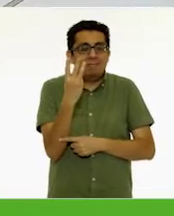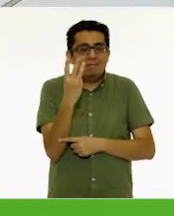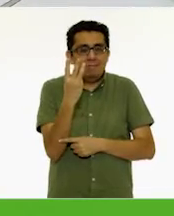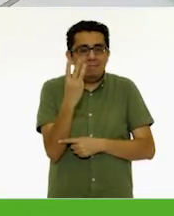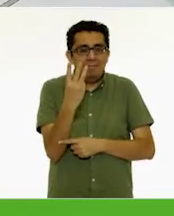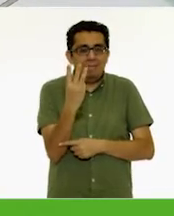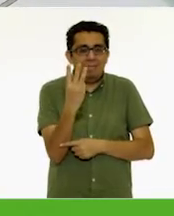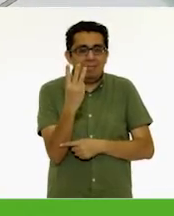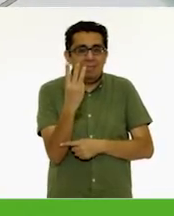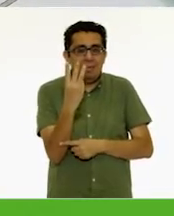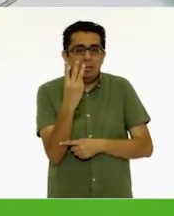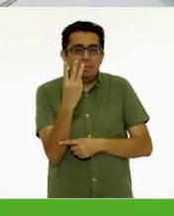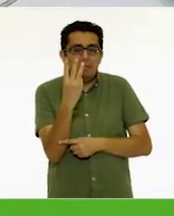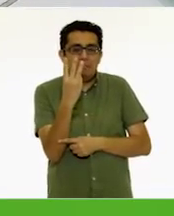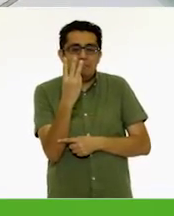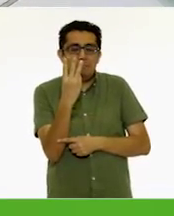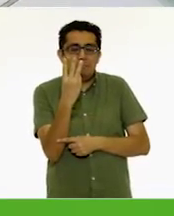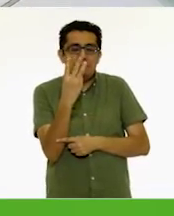tres...